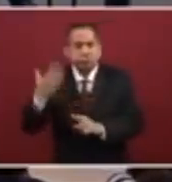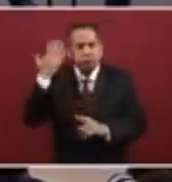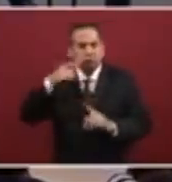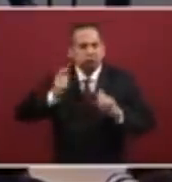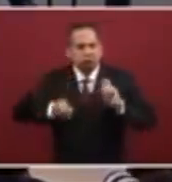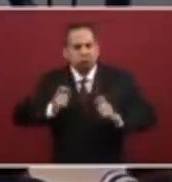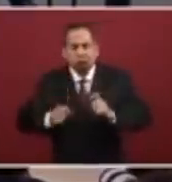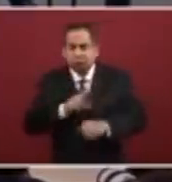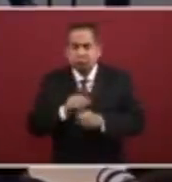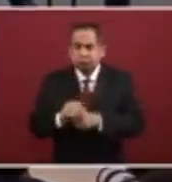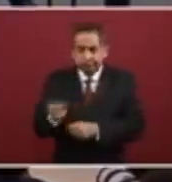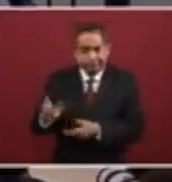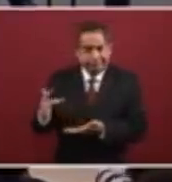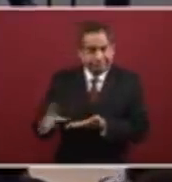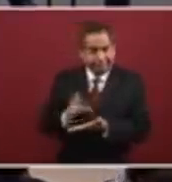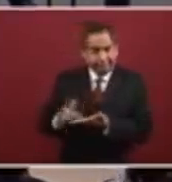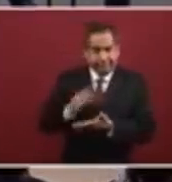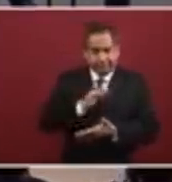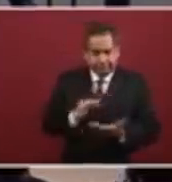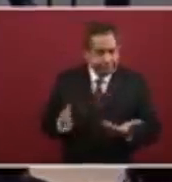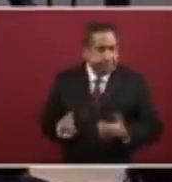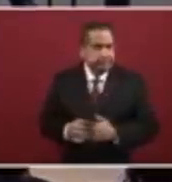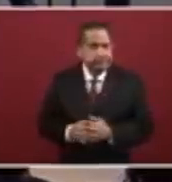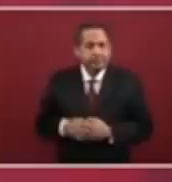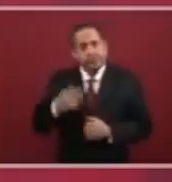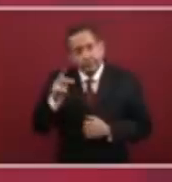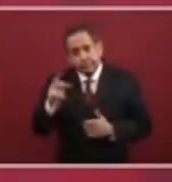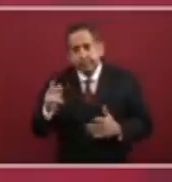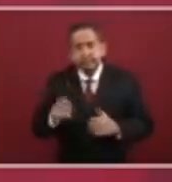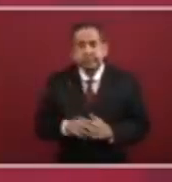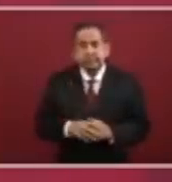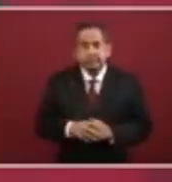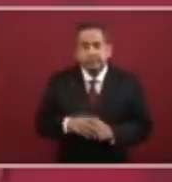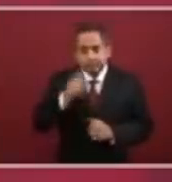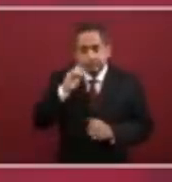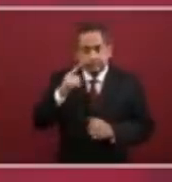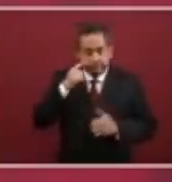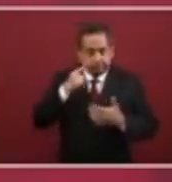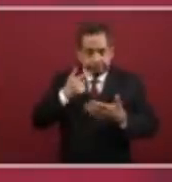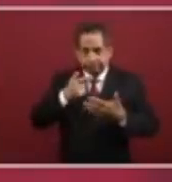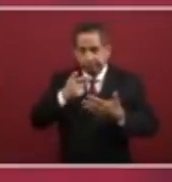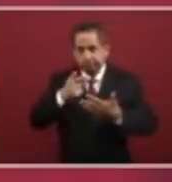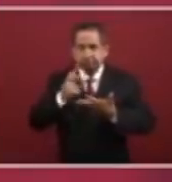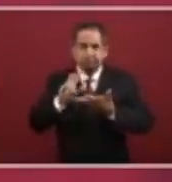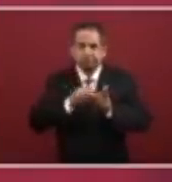apoyar. Pero vamos a ver del directorio,